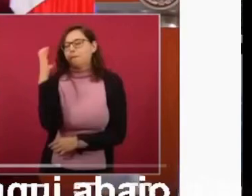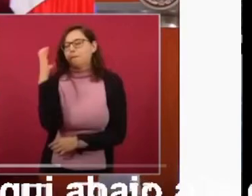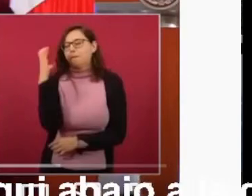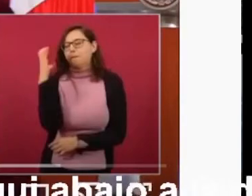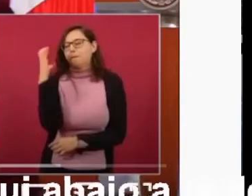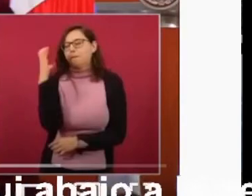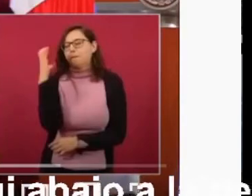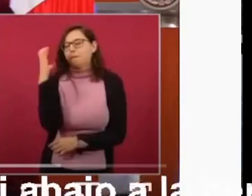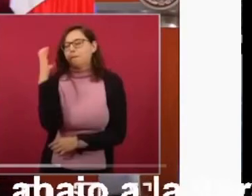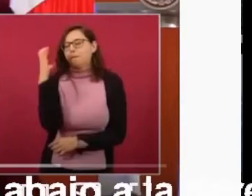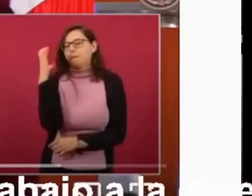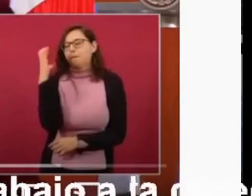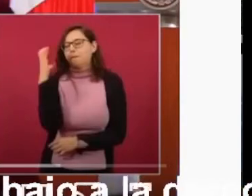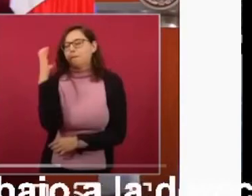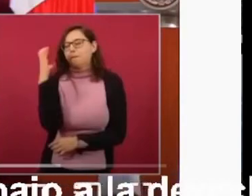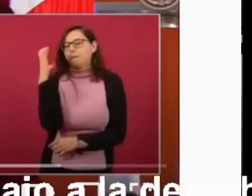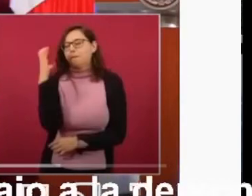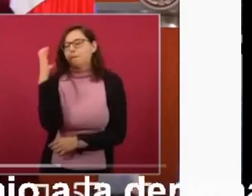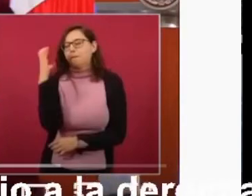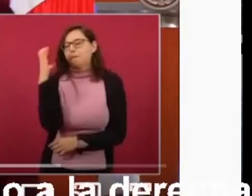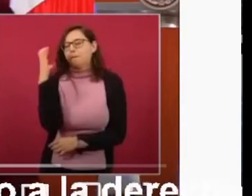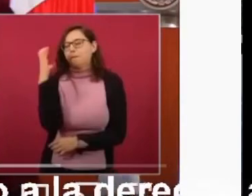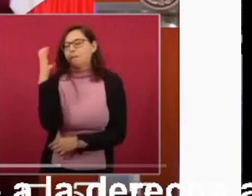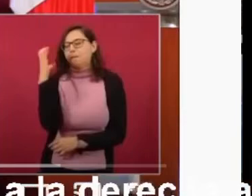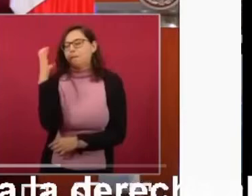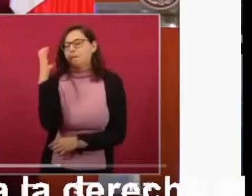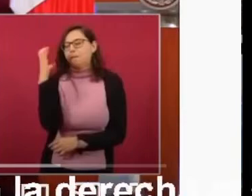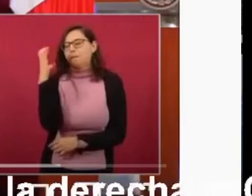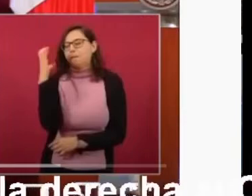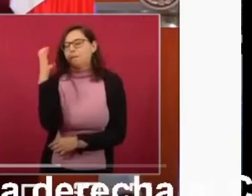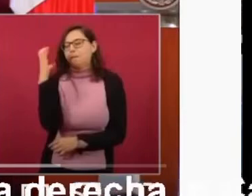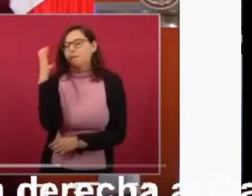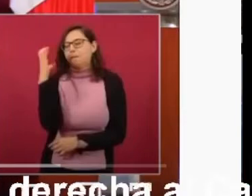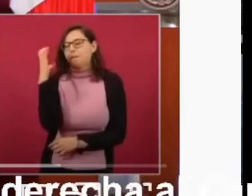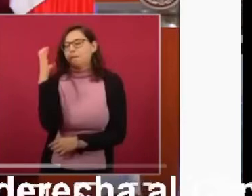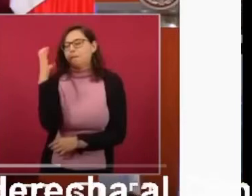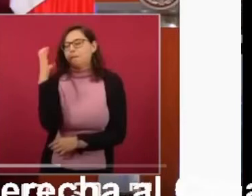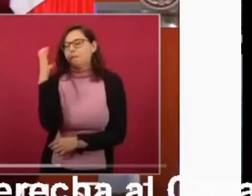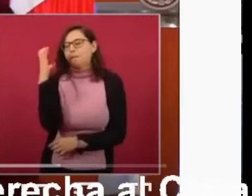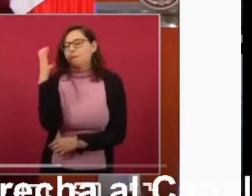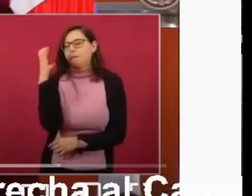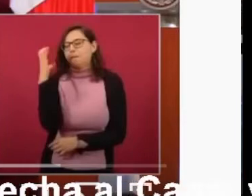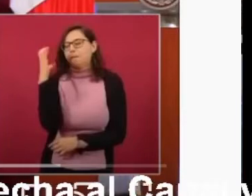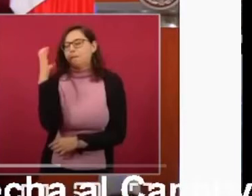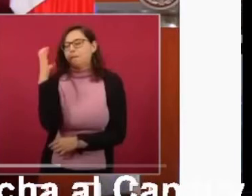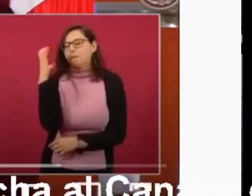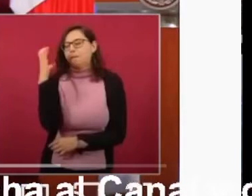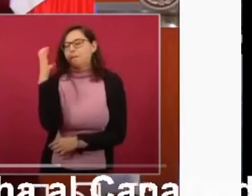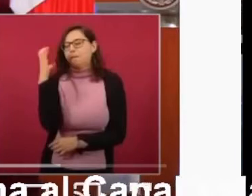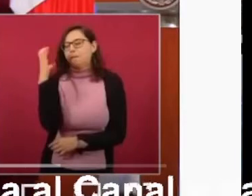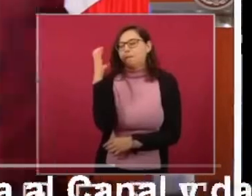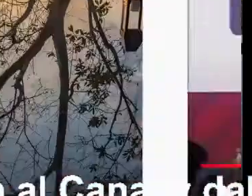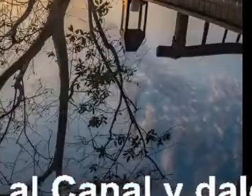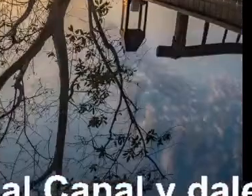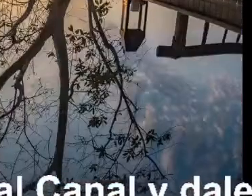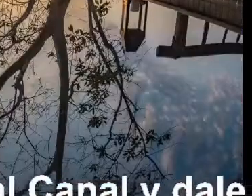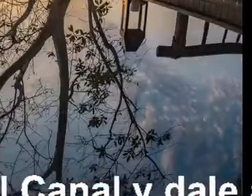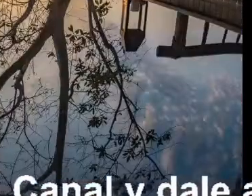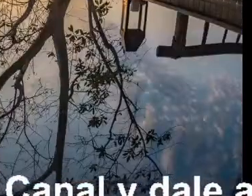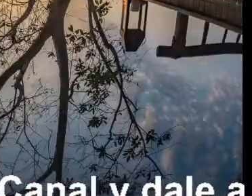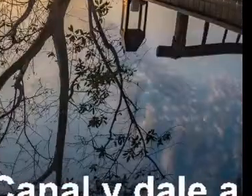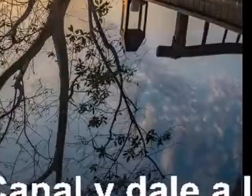le revuelve a una liga de amigos nada más de ver y escuchar